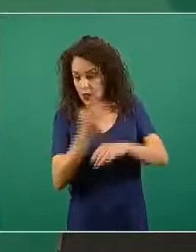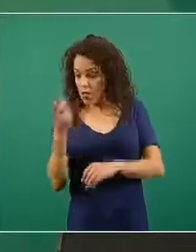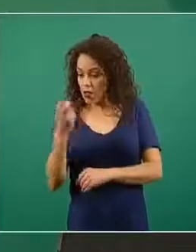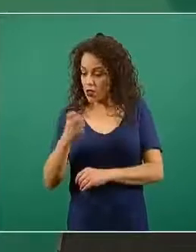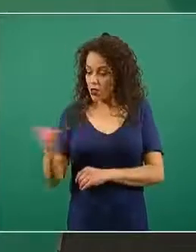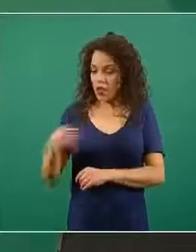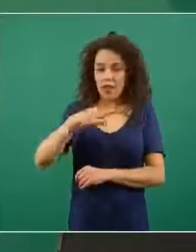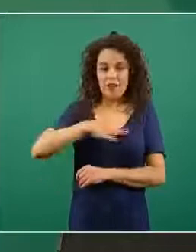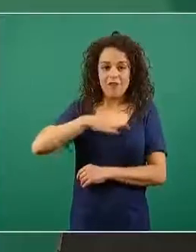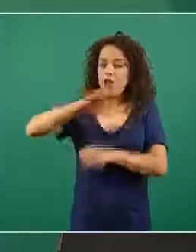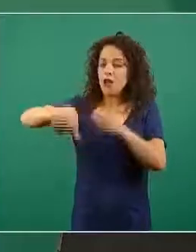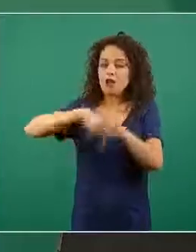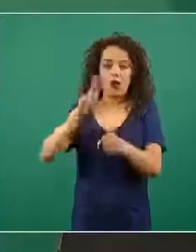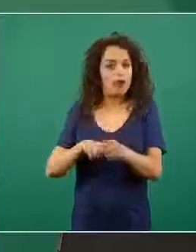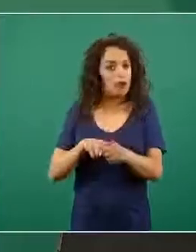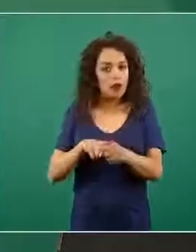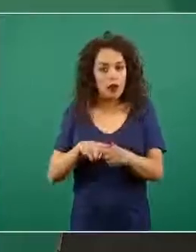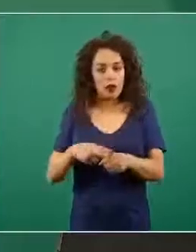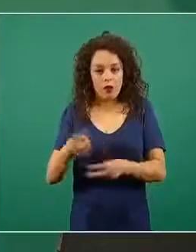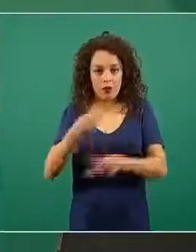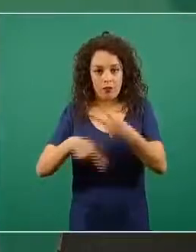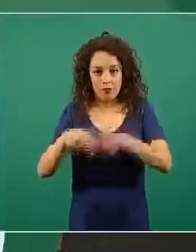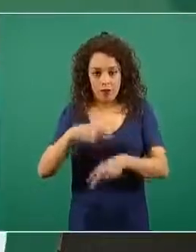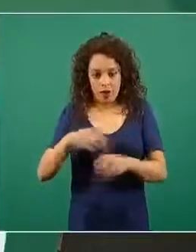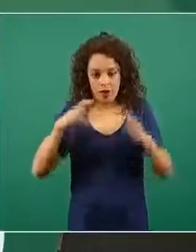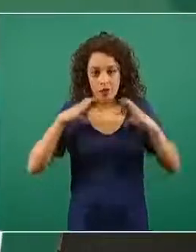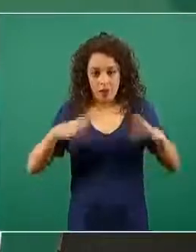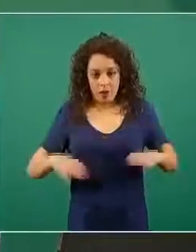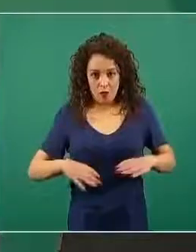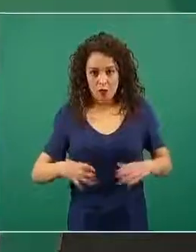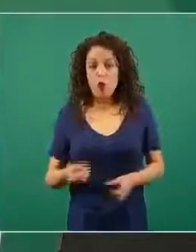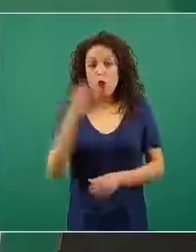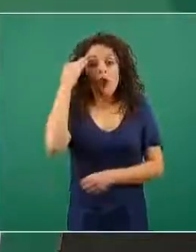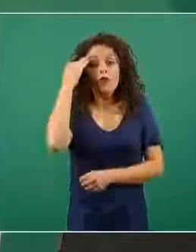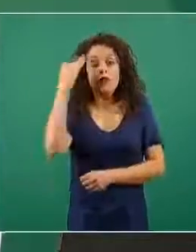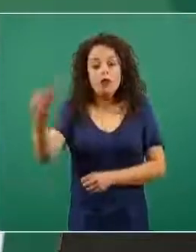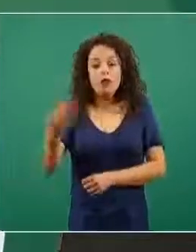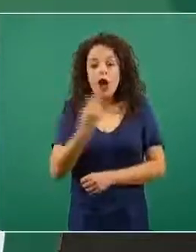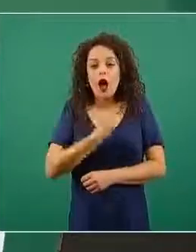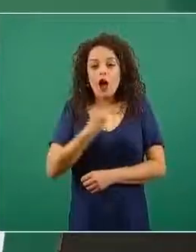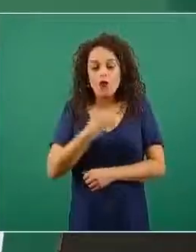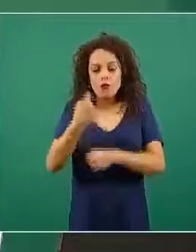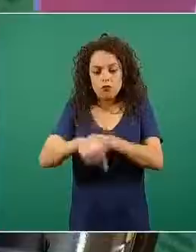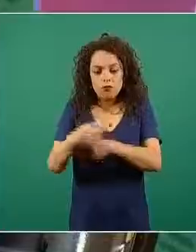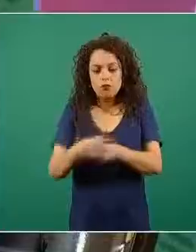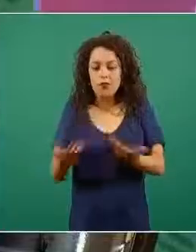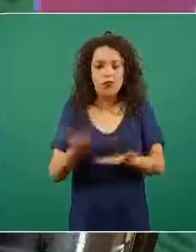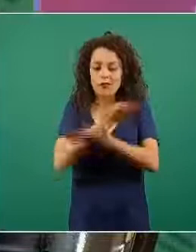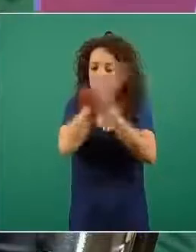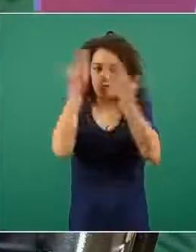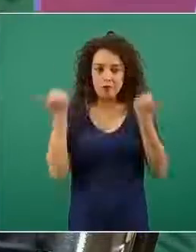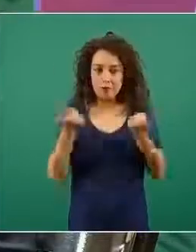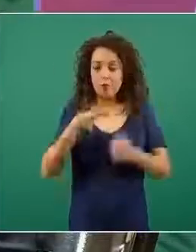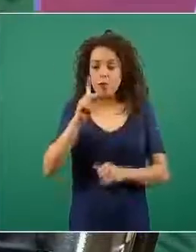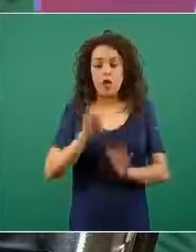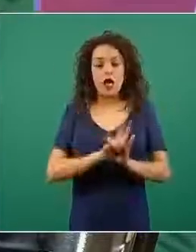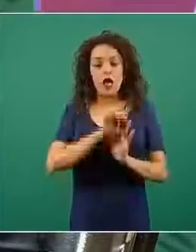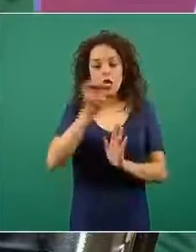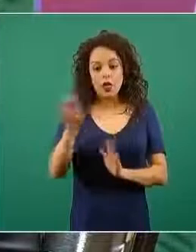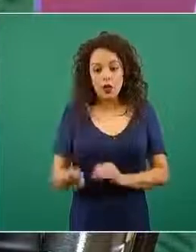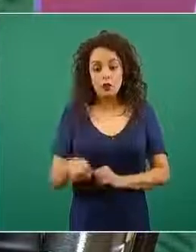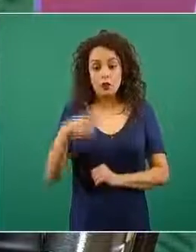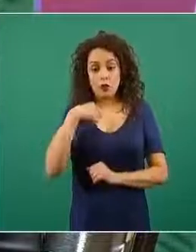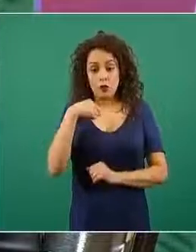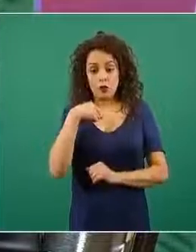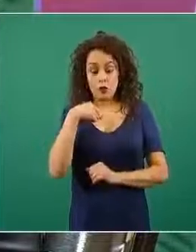infección natural, los neutralizantes, cuánto tiempo dura. Por lo tanto, si yo tengo